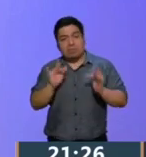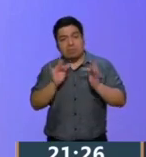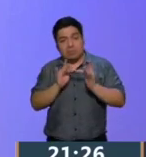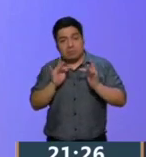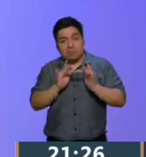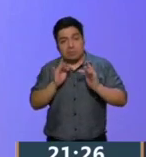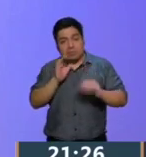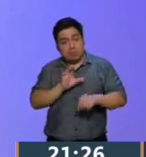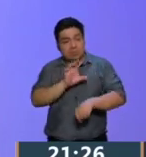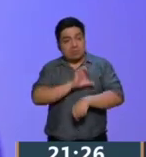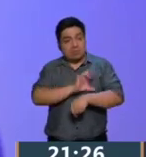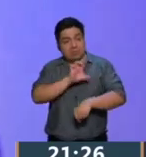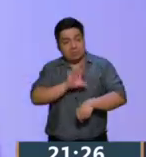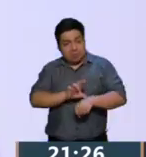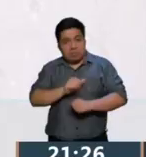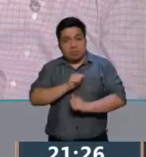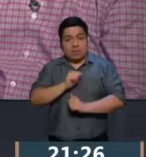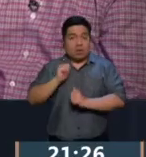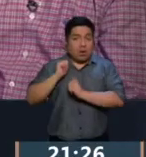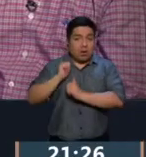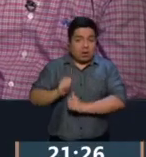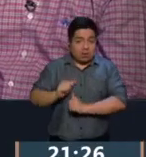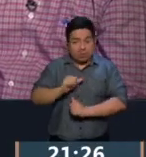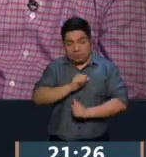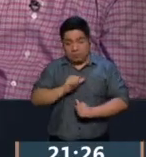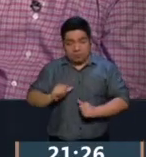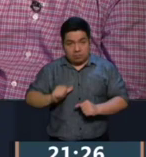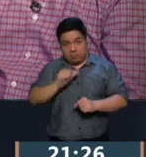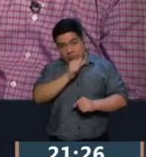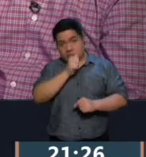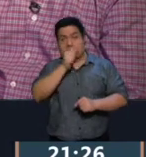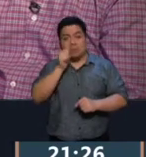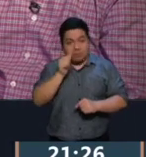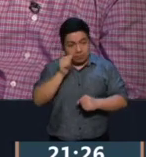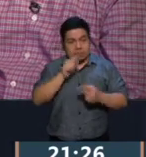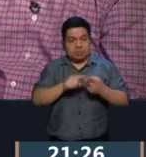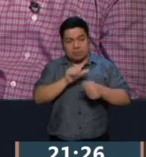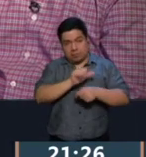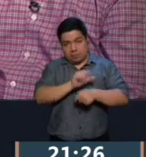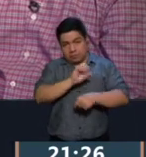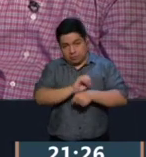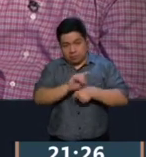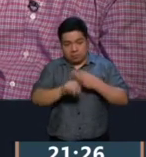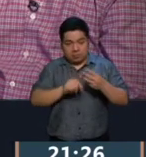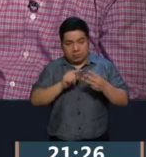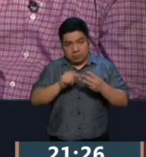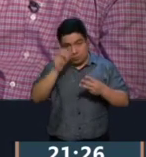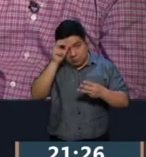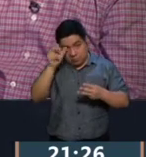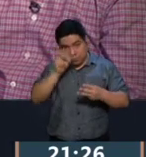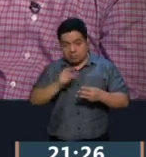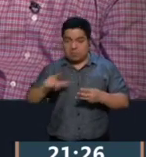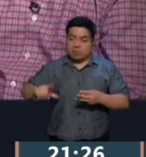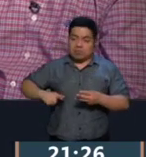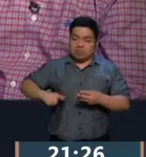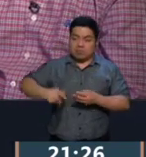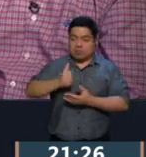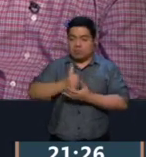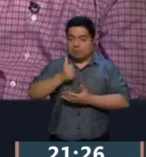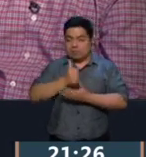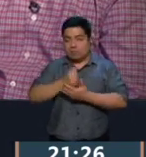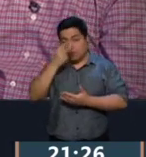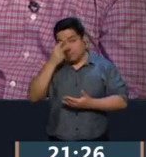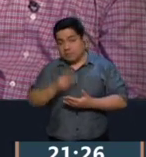coordinación con las autoridades municipales, es decir, en nuestro caso en la ciudad, con las alcaldías. Y es algo que el gobierno de la ciudad, lejos de